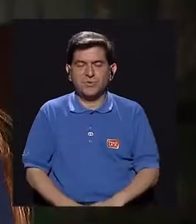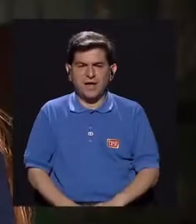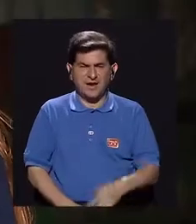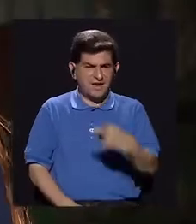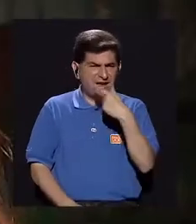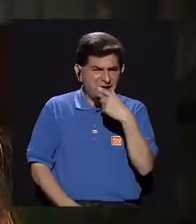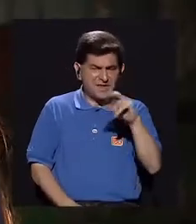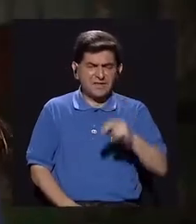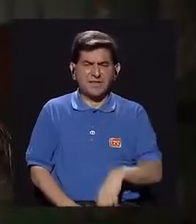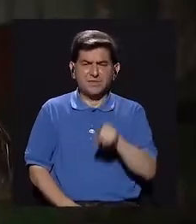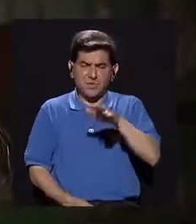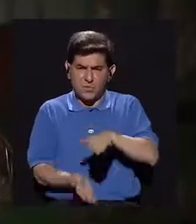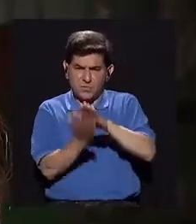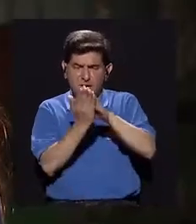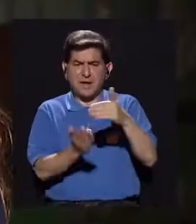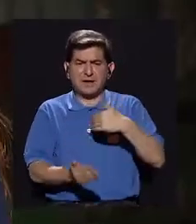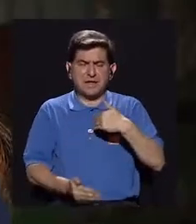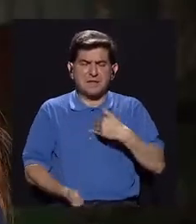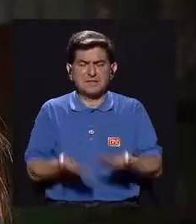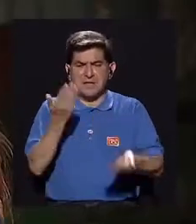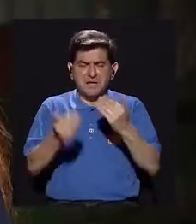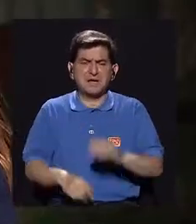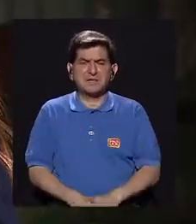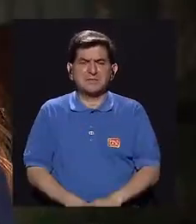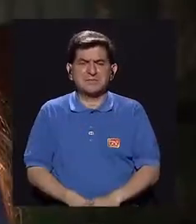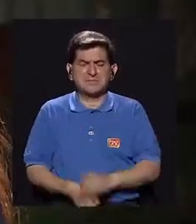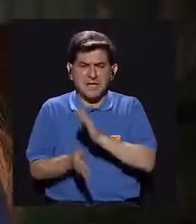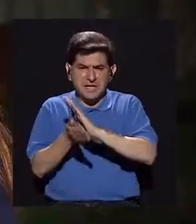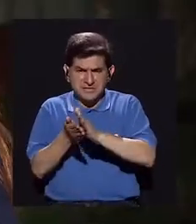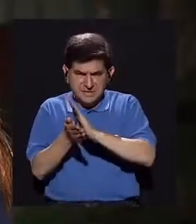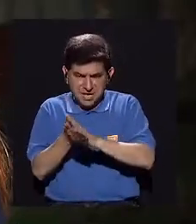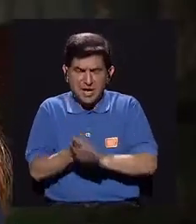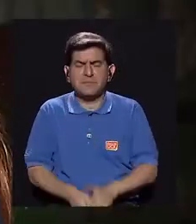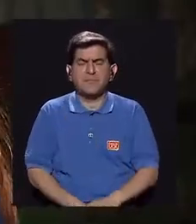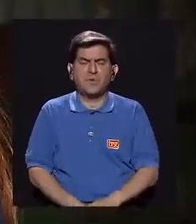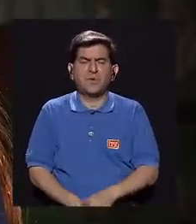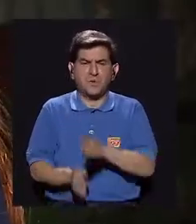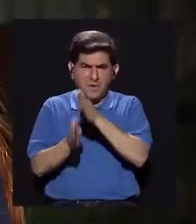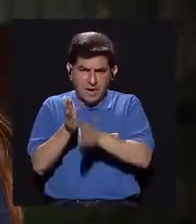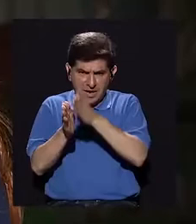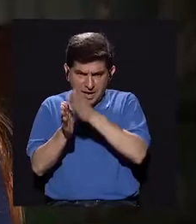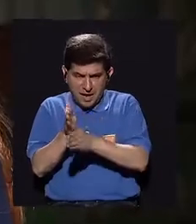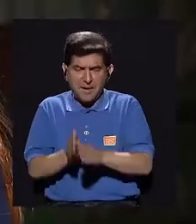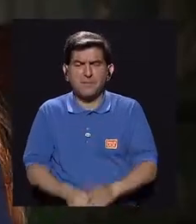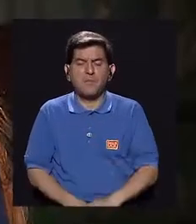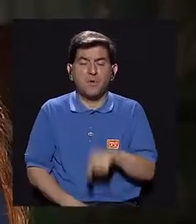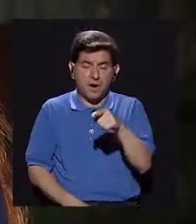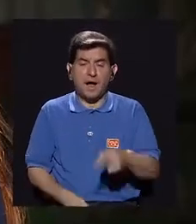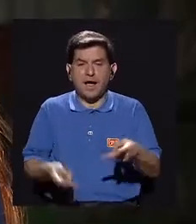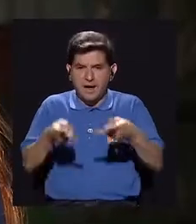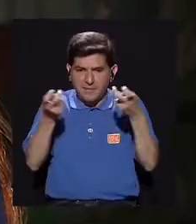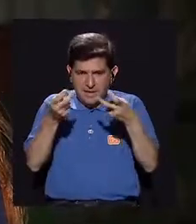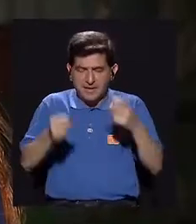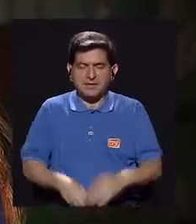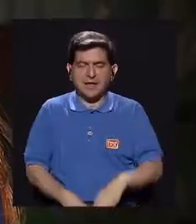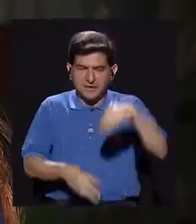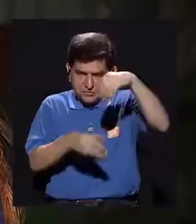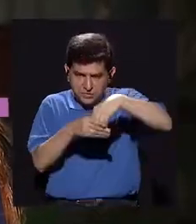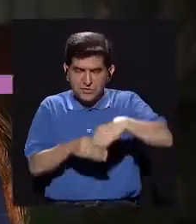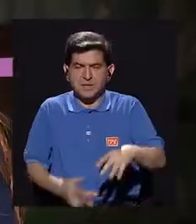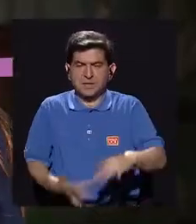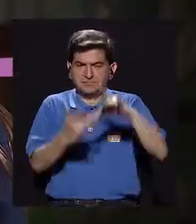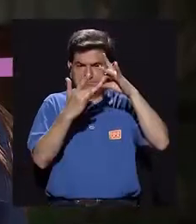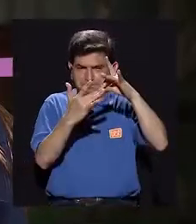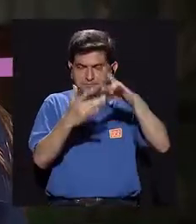vez de darle galletas, hacerle un empareado que tenga jamón, que tenga queso, que tenga vegetales. Eso es lo principal en la dieta,